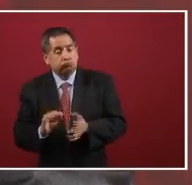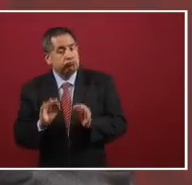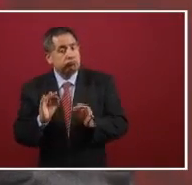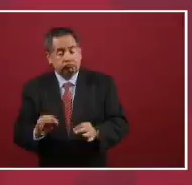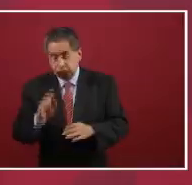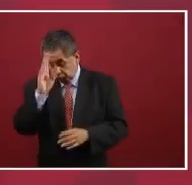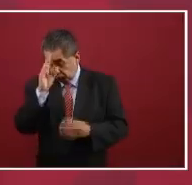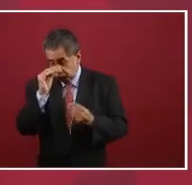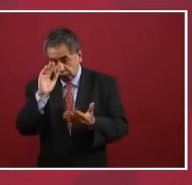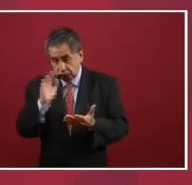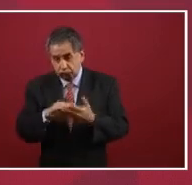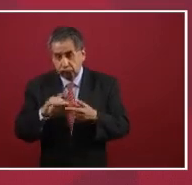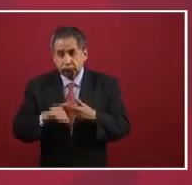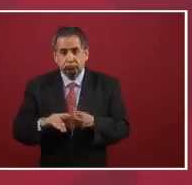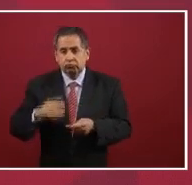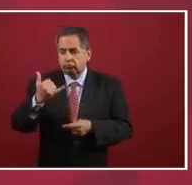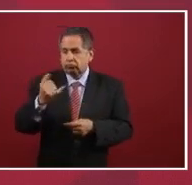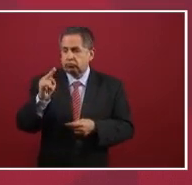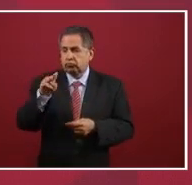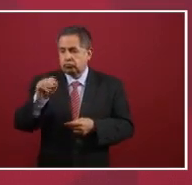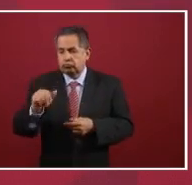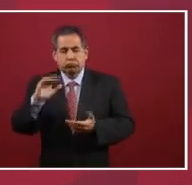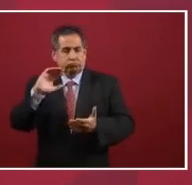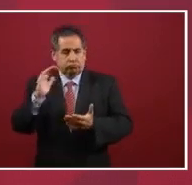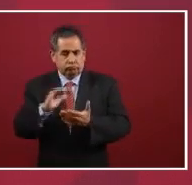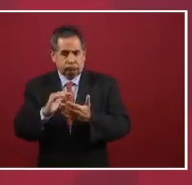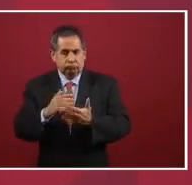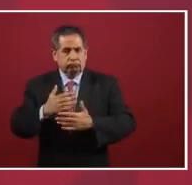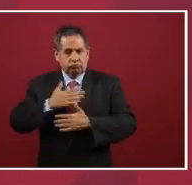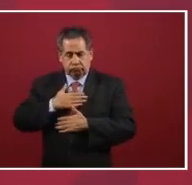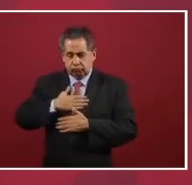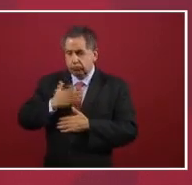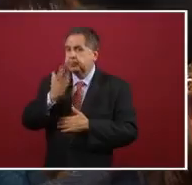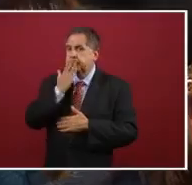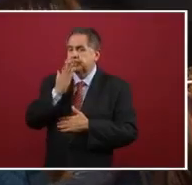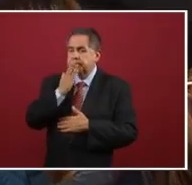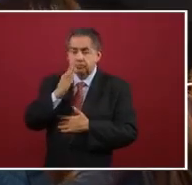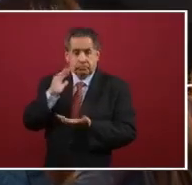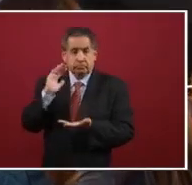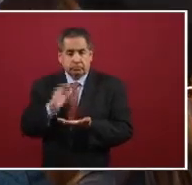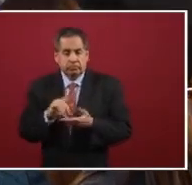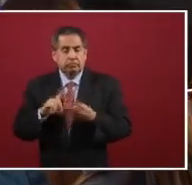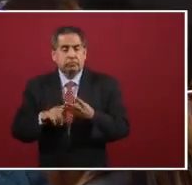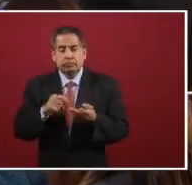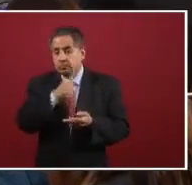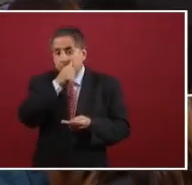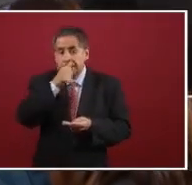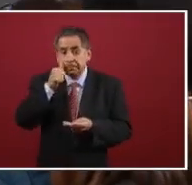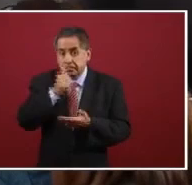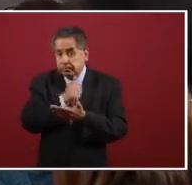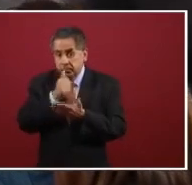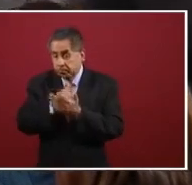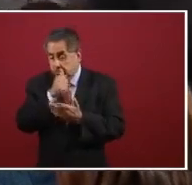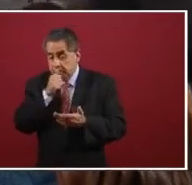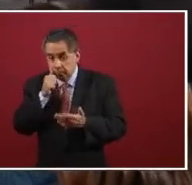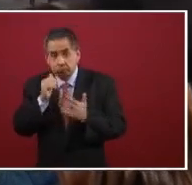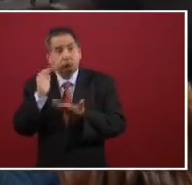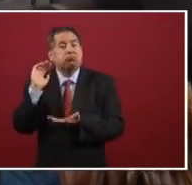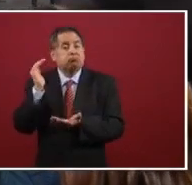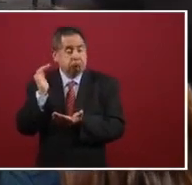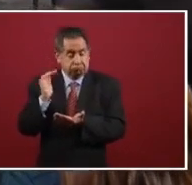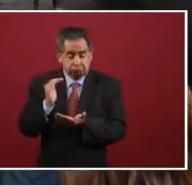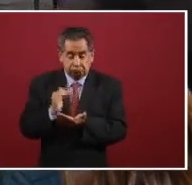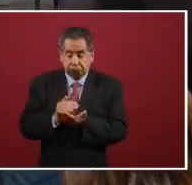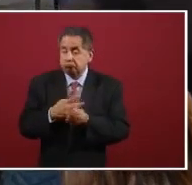muy, muy grande. En Yuma un descenso muy grande, del lado nuestro Sonora. En Ciudad Juárez una tendencia a la baja, muy